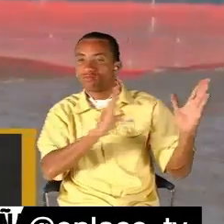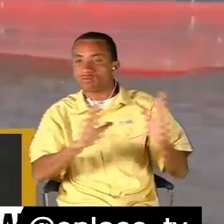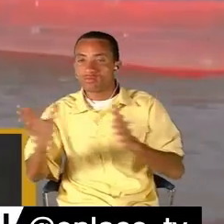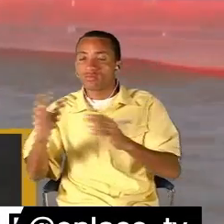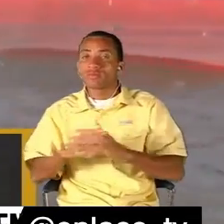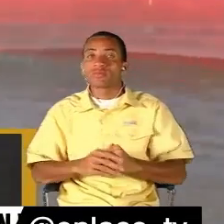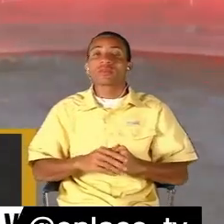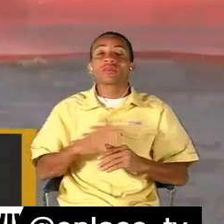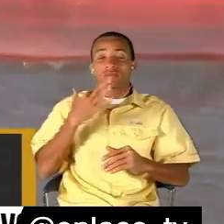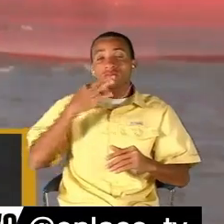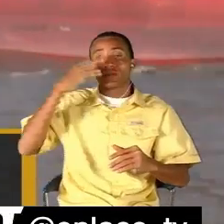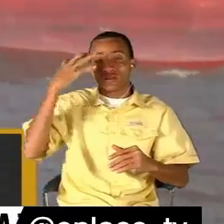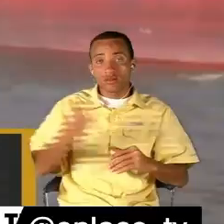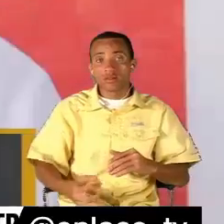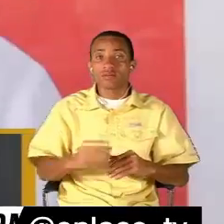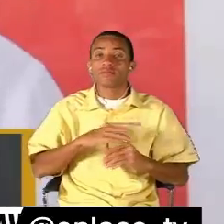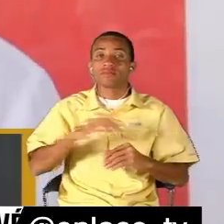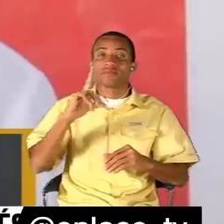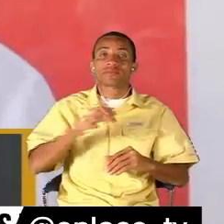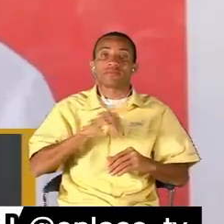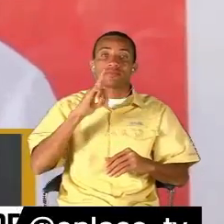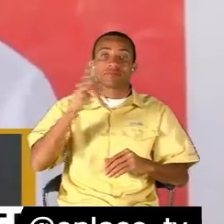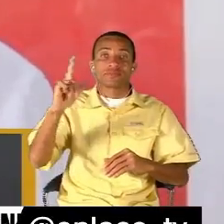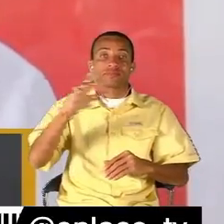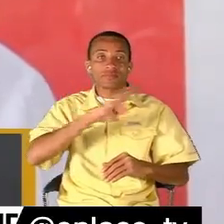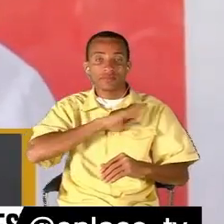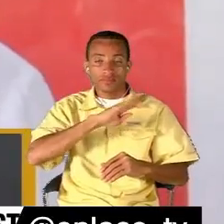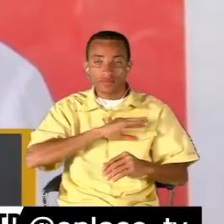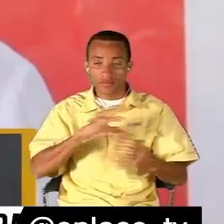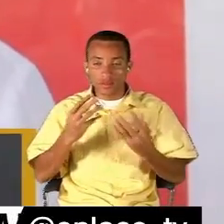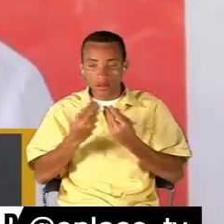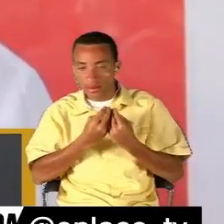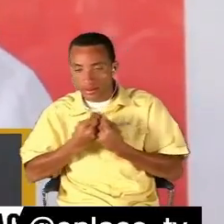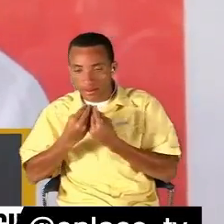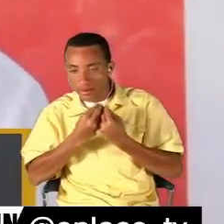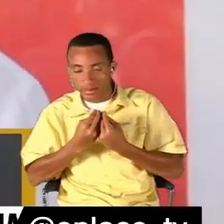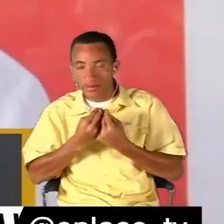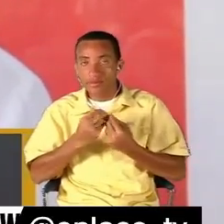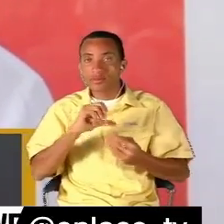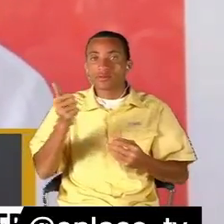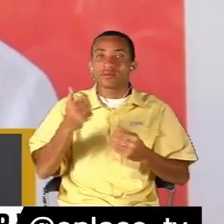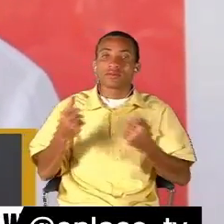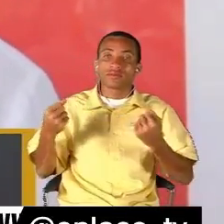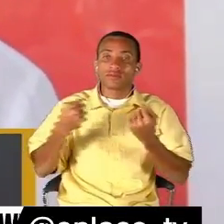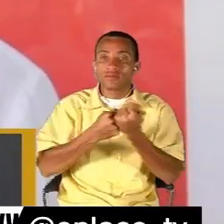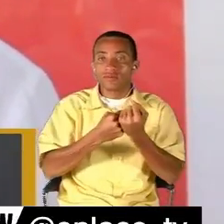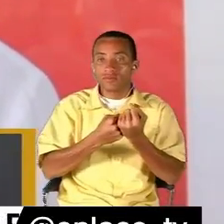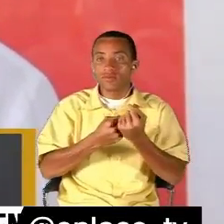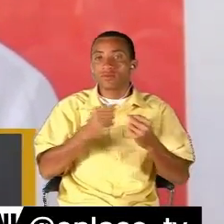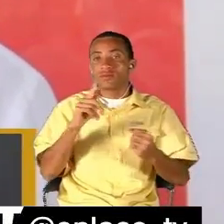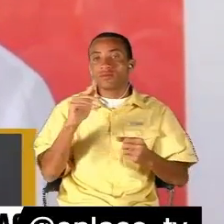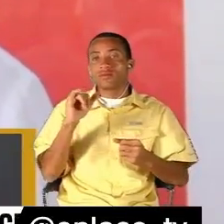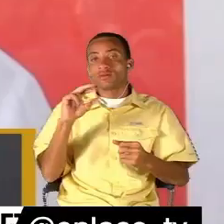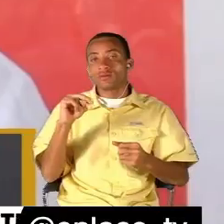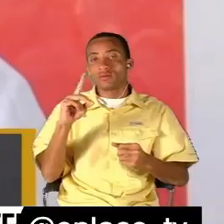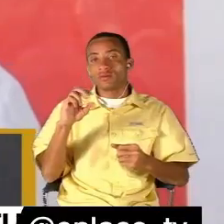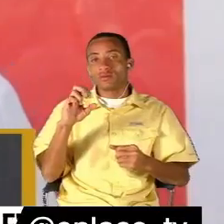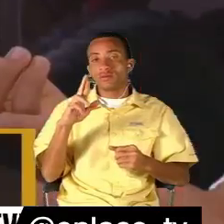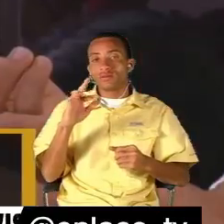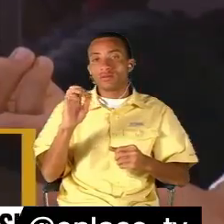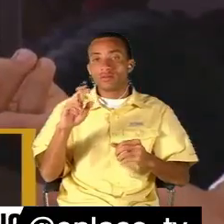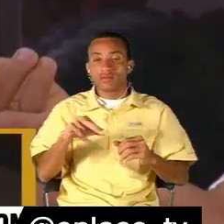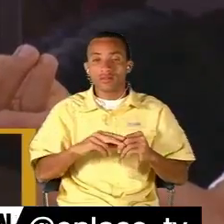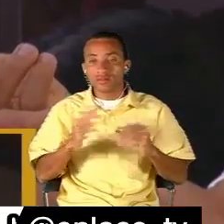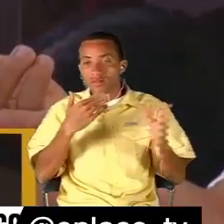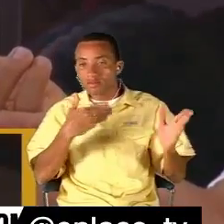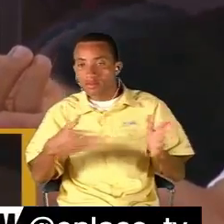está tomando en serio. Sé que el alcalde lo está liderando muy seriamente con el consejo, con el apoyo de Findeter, con el apoyo de Planeación Nacional, pero se necesita más temprano que tarde.